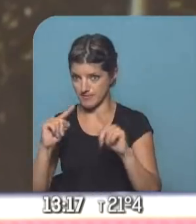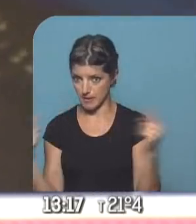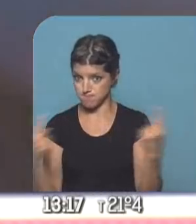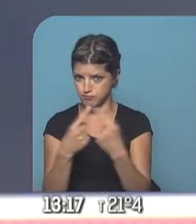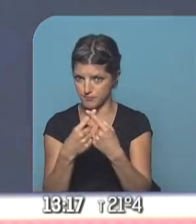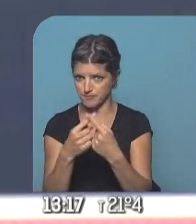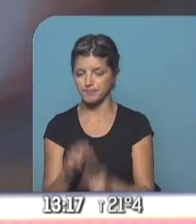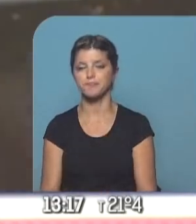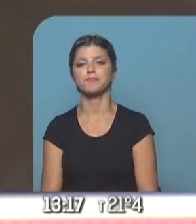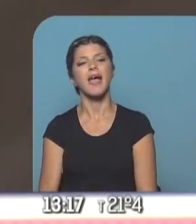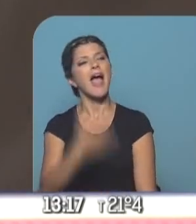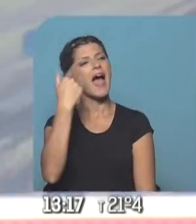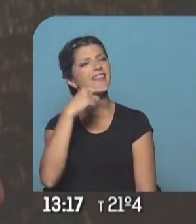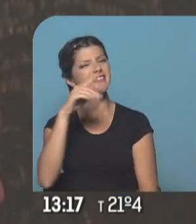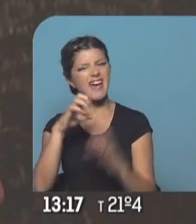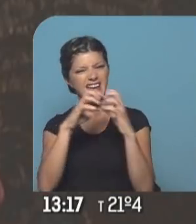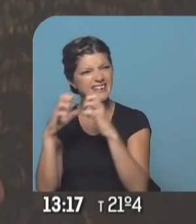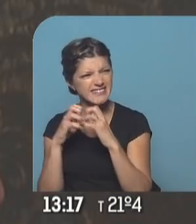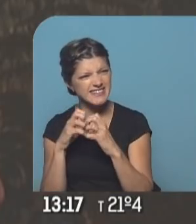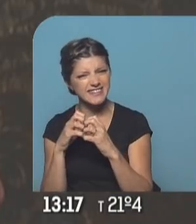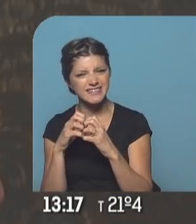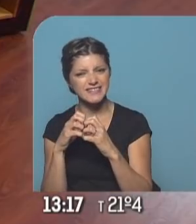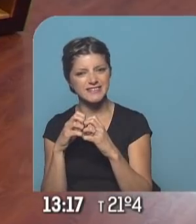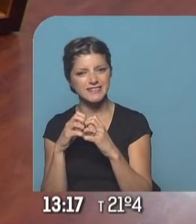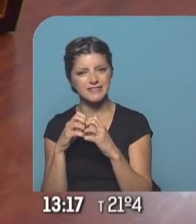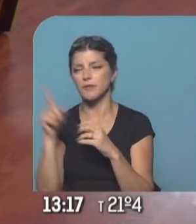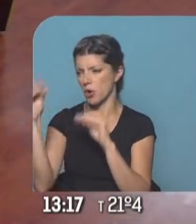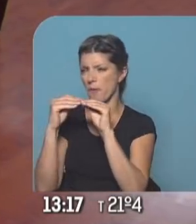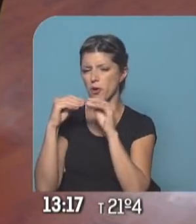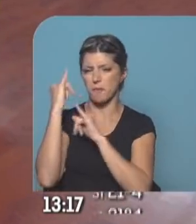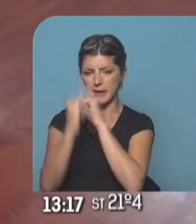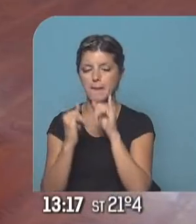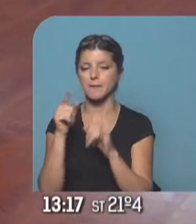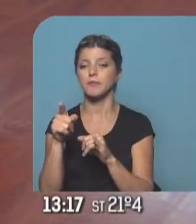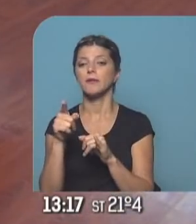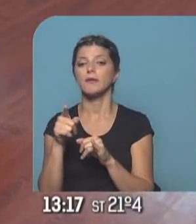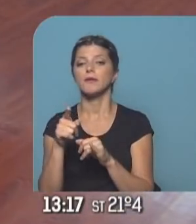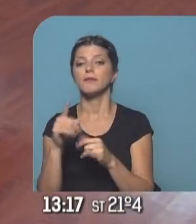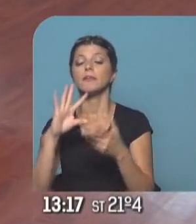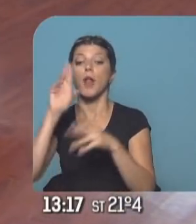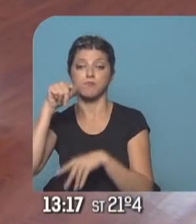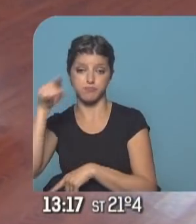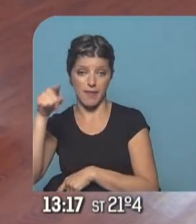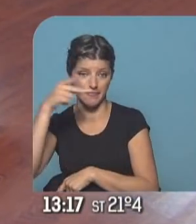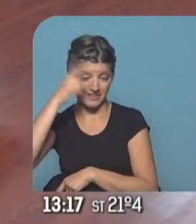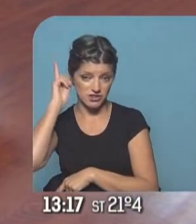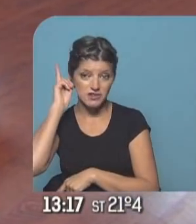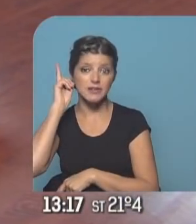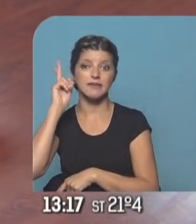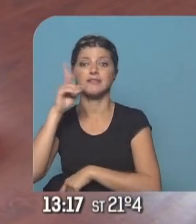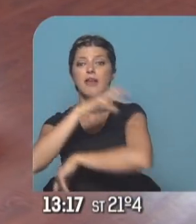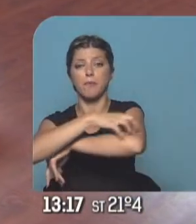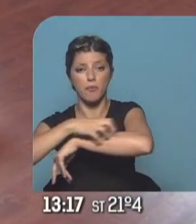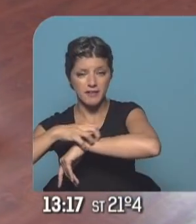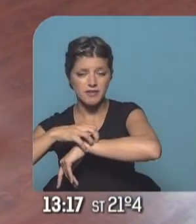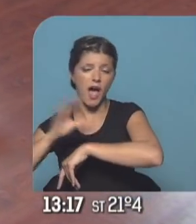existencial al comienzo del programa. Sí, por ahí completando un poco lo que decía Rulo recién, efectivamente el modelo chileno de alto crecimiento, disminución progresiva de la pobreza durante